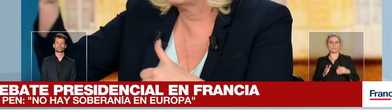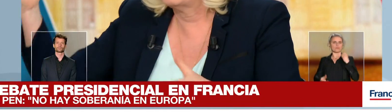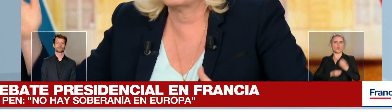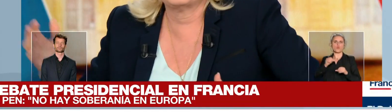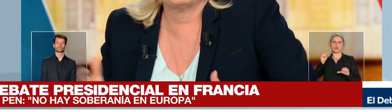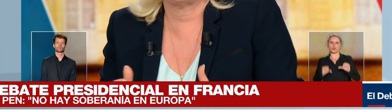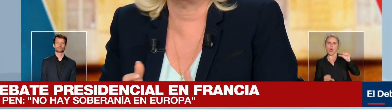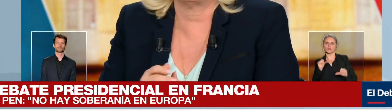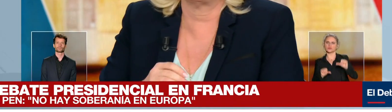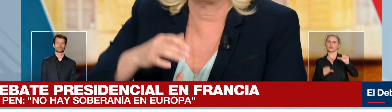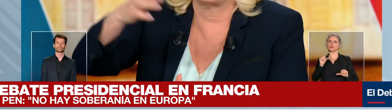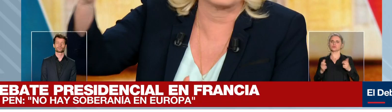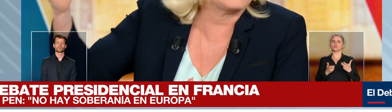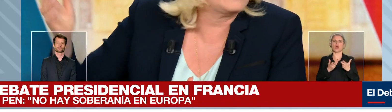o